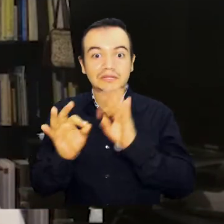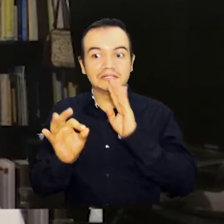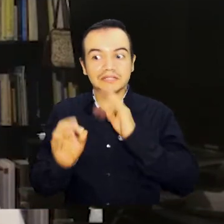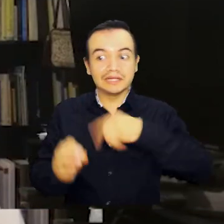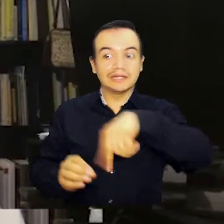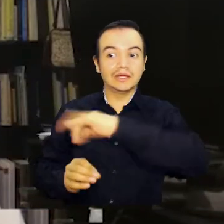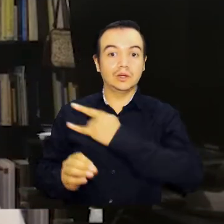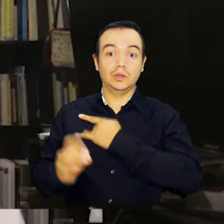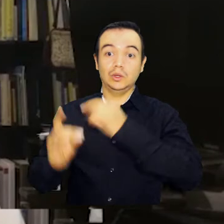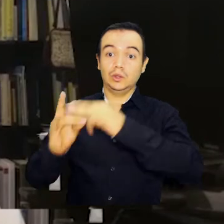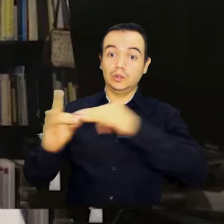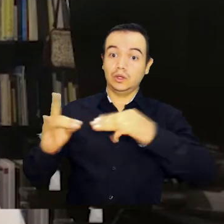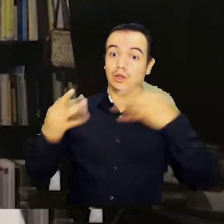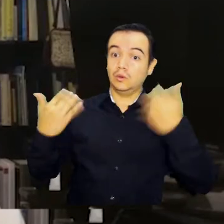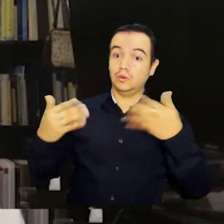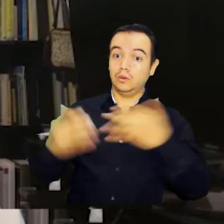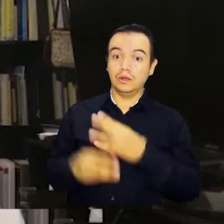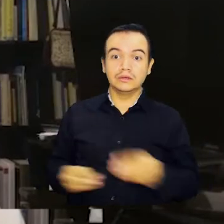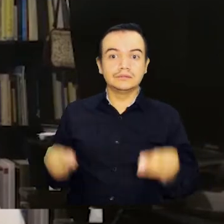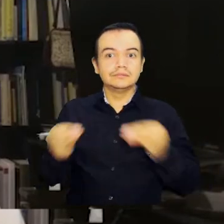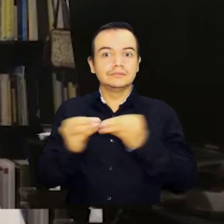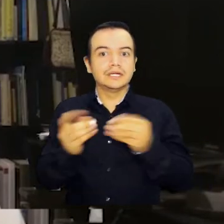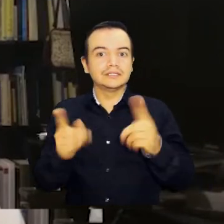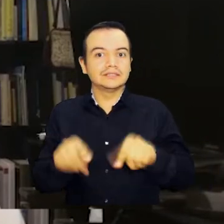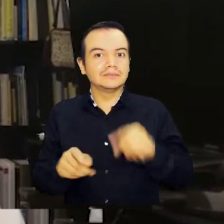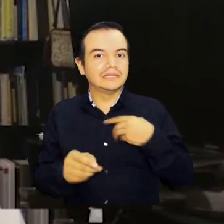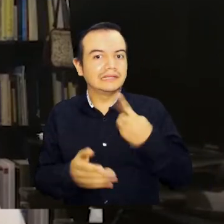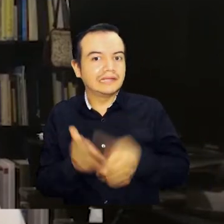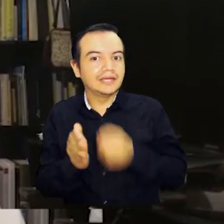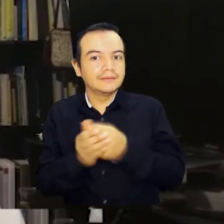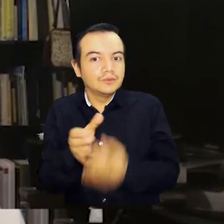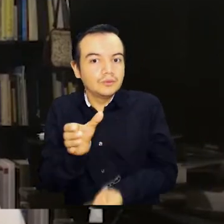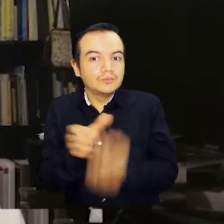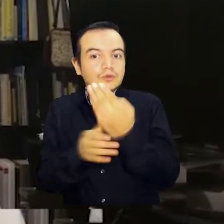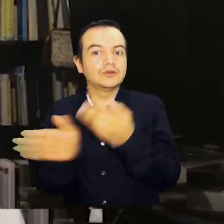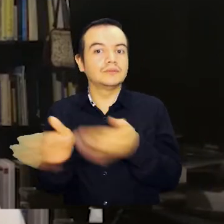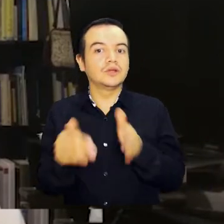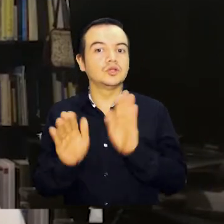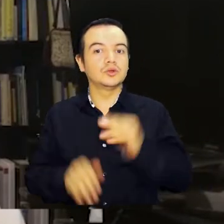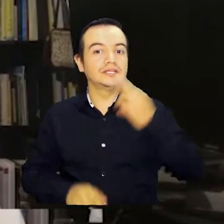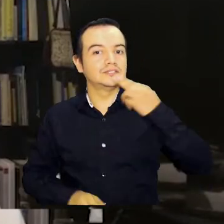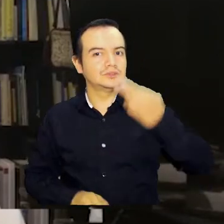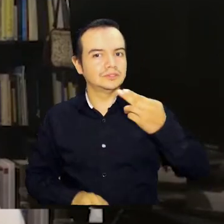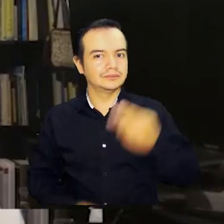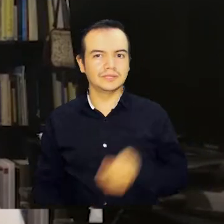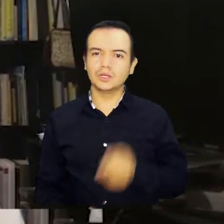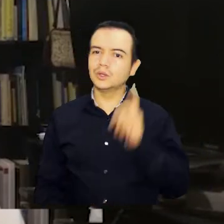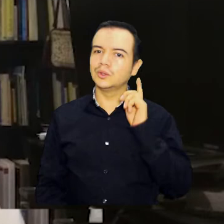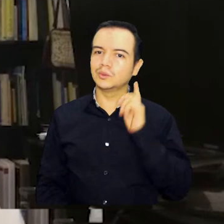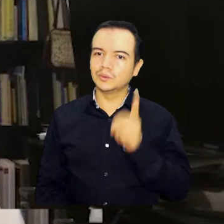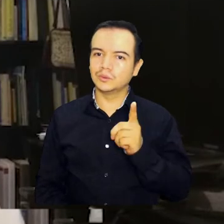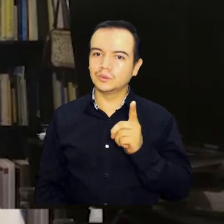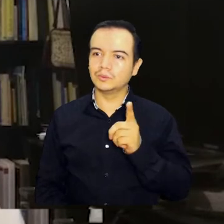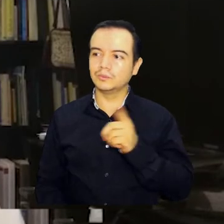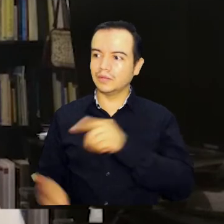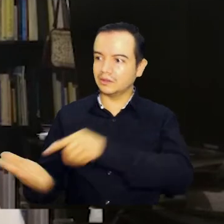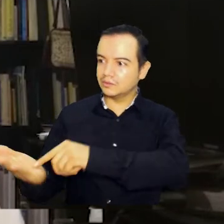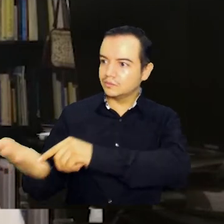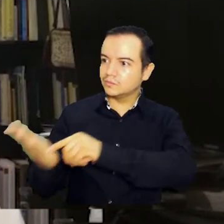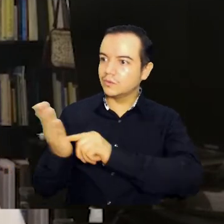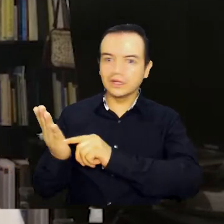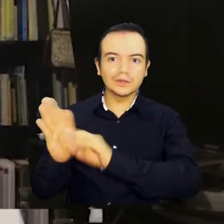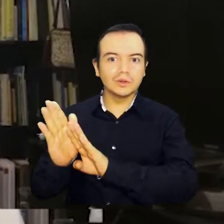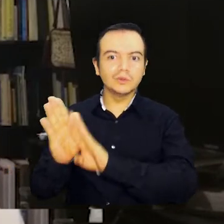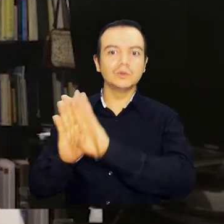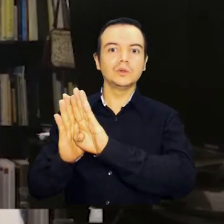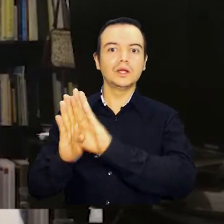muy importante para la Universidad del Magdalena y también para el recién creado programa de historia porque lo coloca